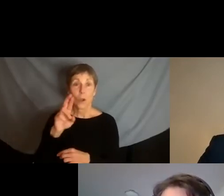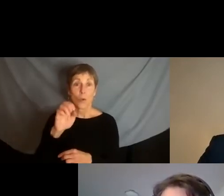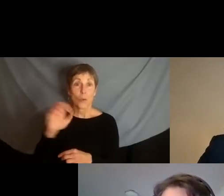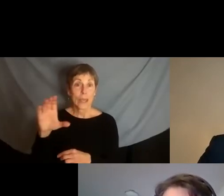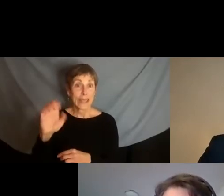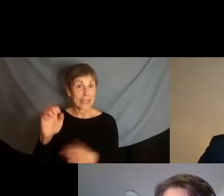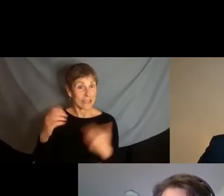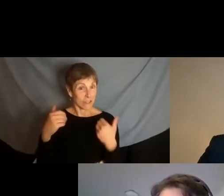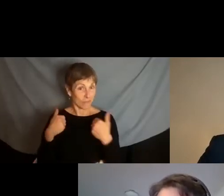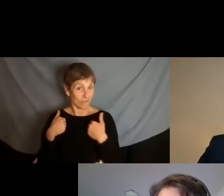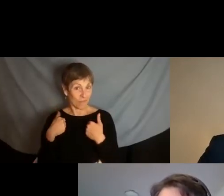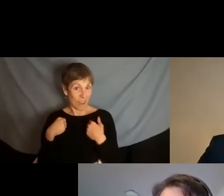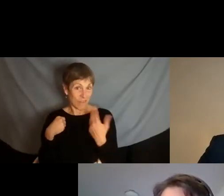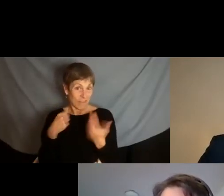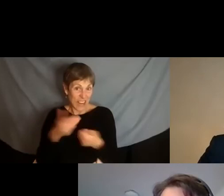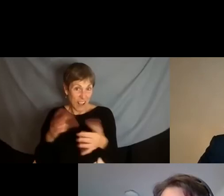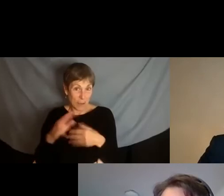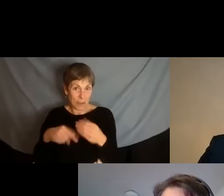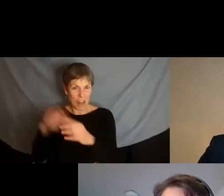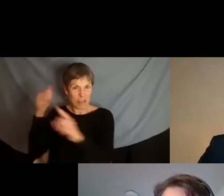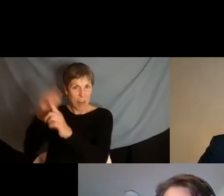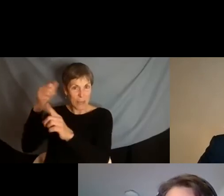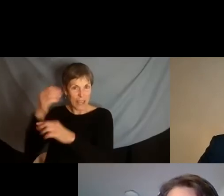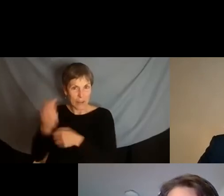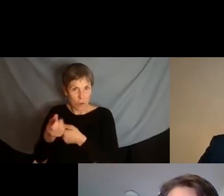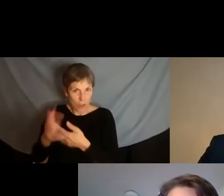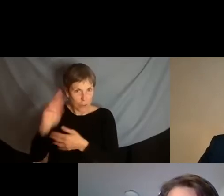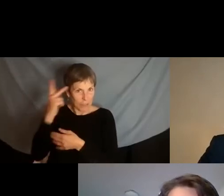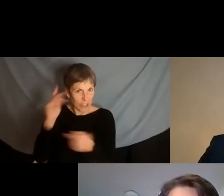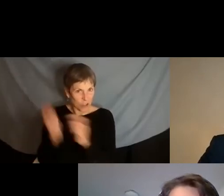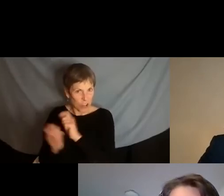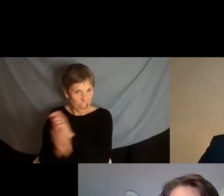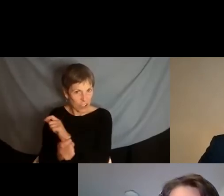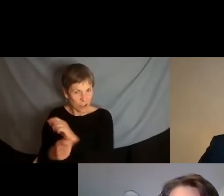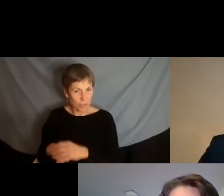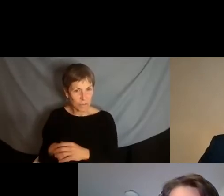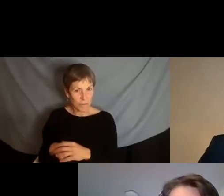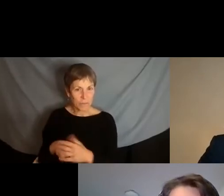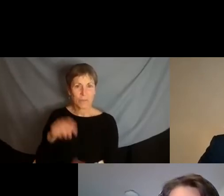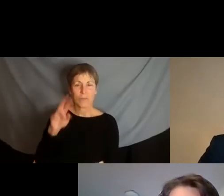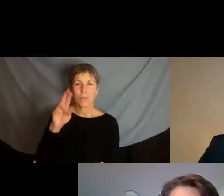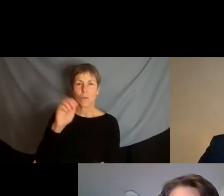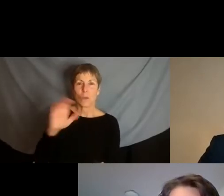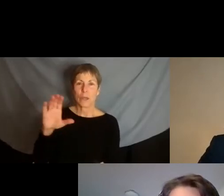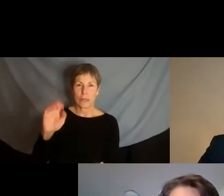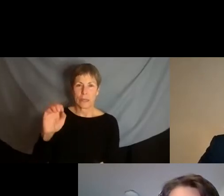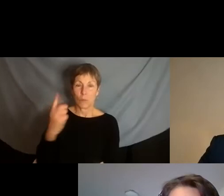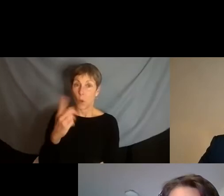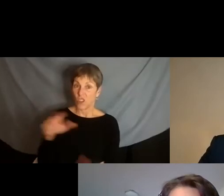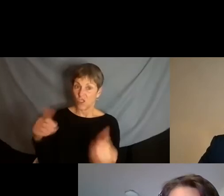regresamos contigo. Entonces, cabildeo en el cambio político. Yo creo que uno de los retos